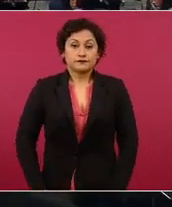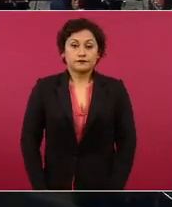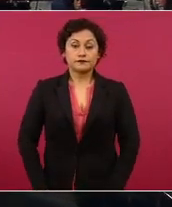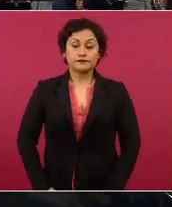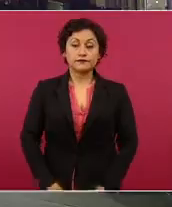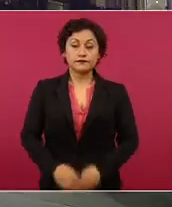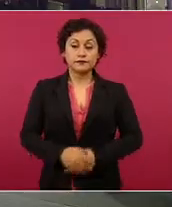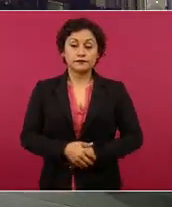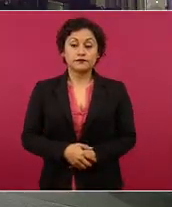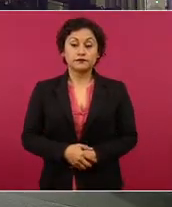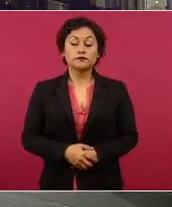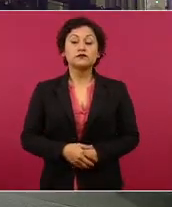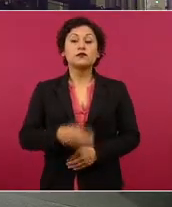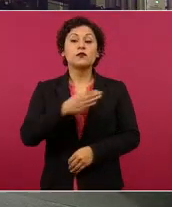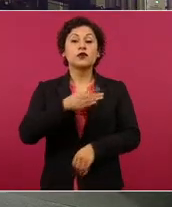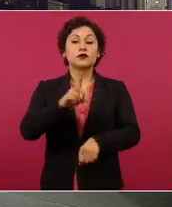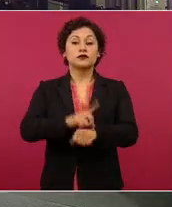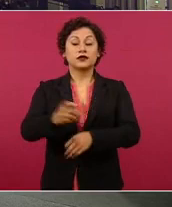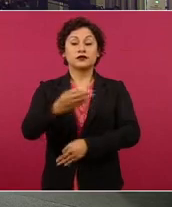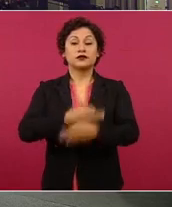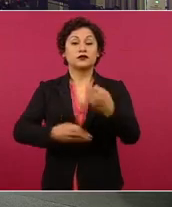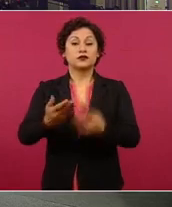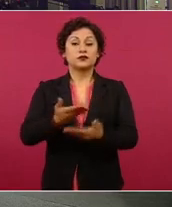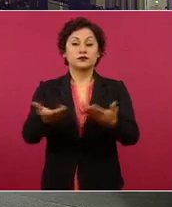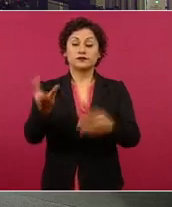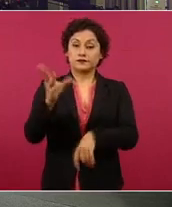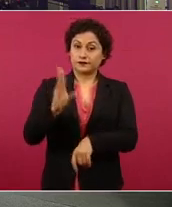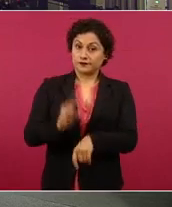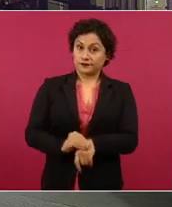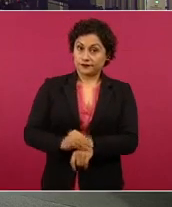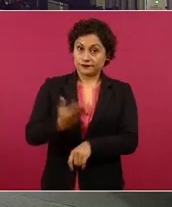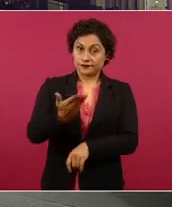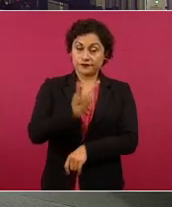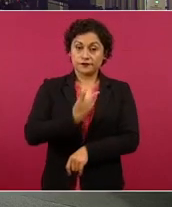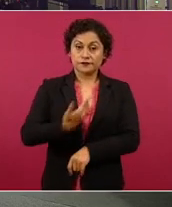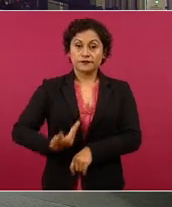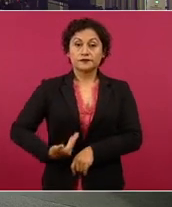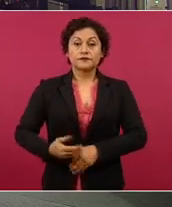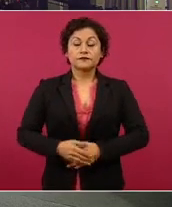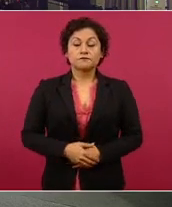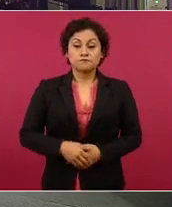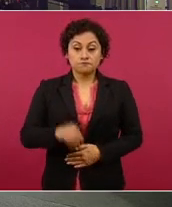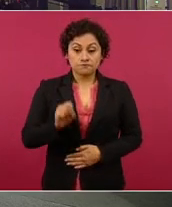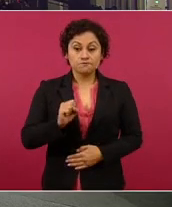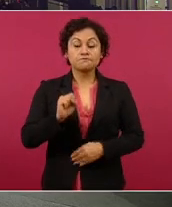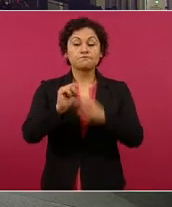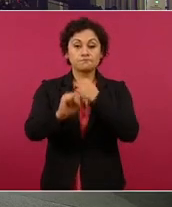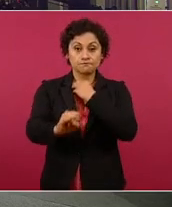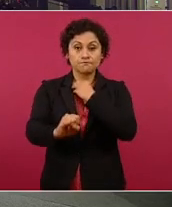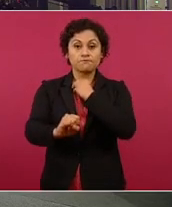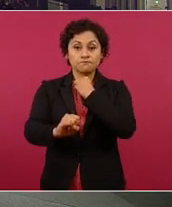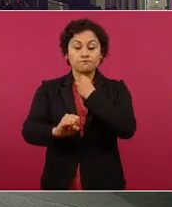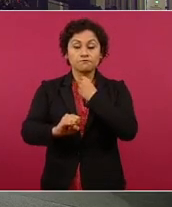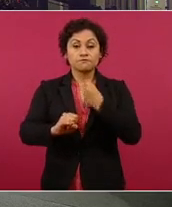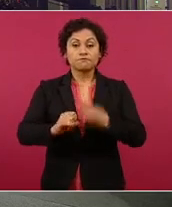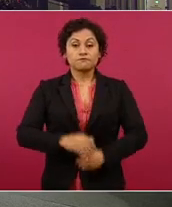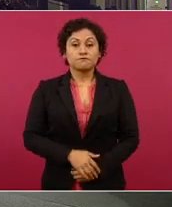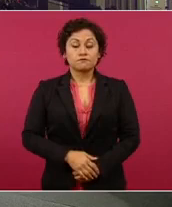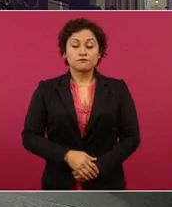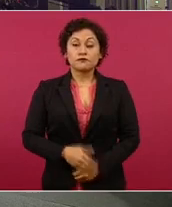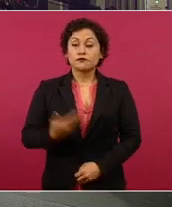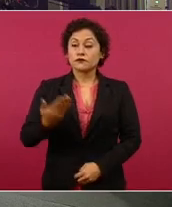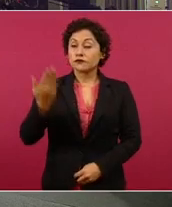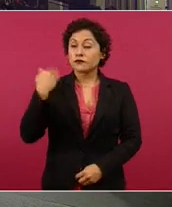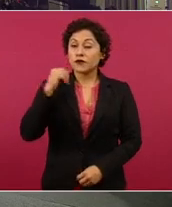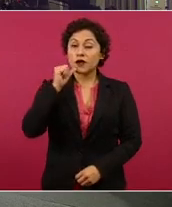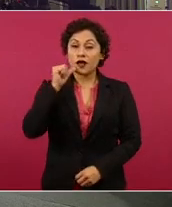Buenos días a todas y a todos. Con su permiso, señor presidente, pues efectivamente, tal y como se planteó el día